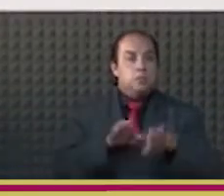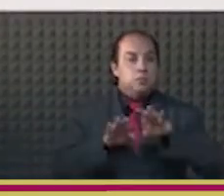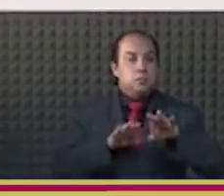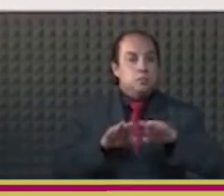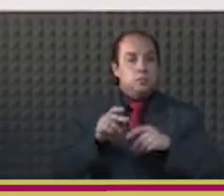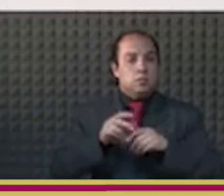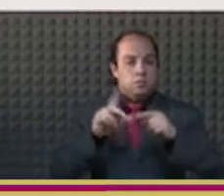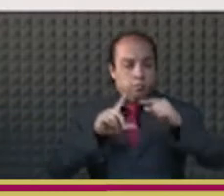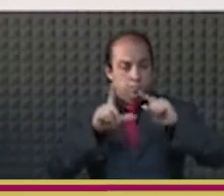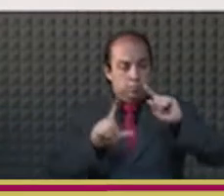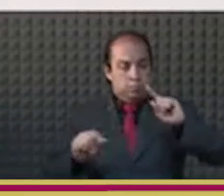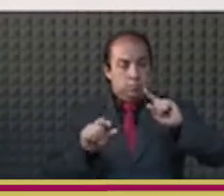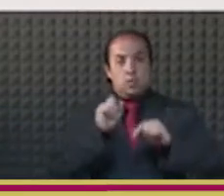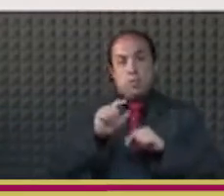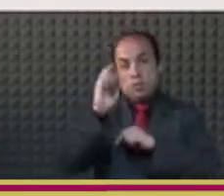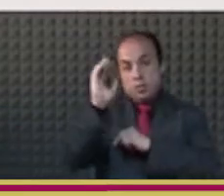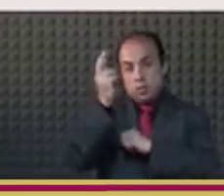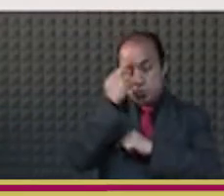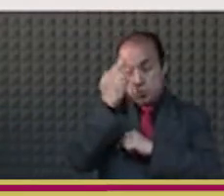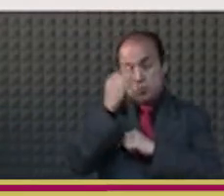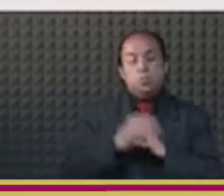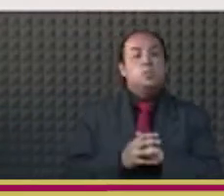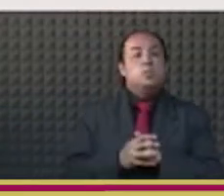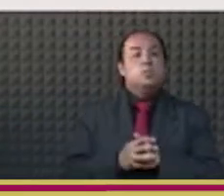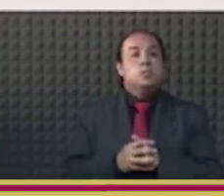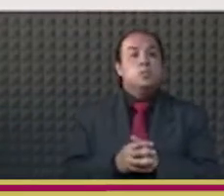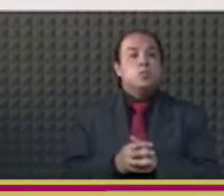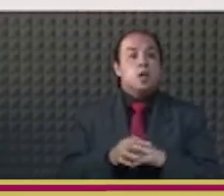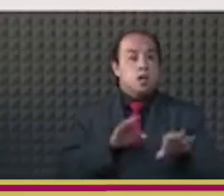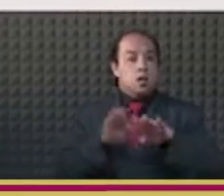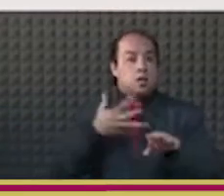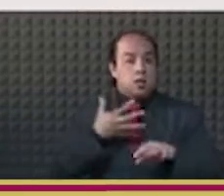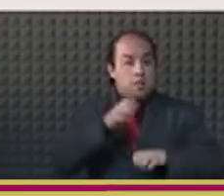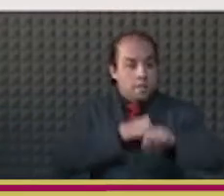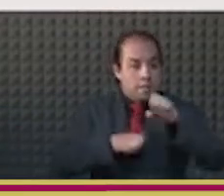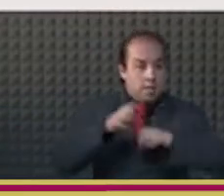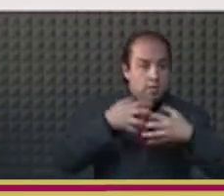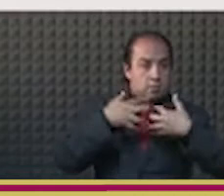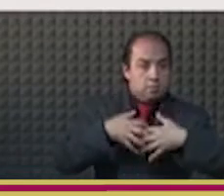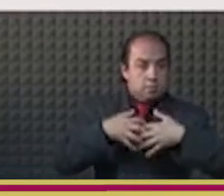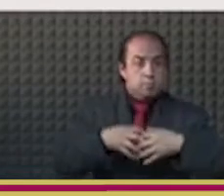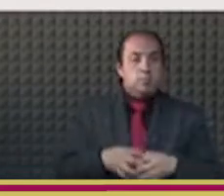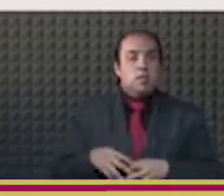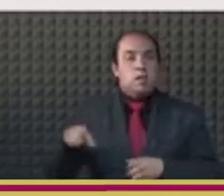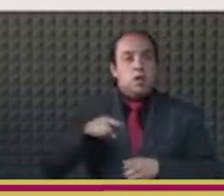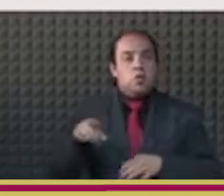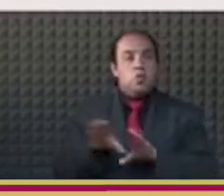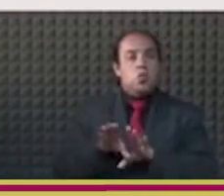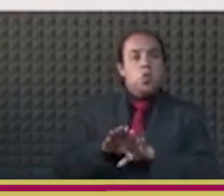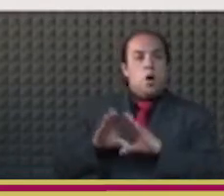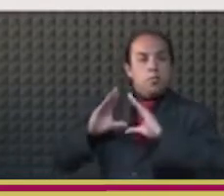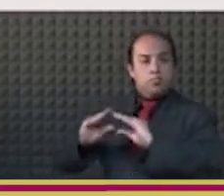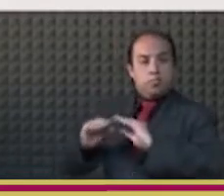En ese sentido, también reconocer la labor que ha tenido las empresas al fungir como tutores en